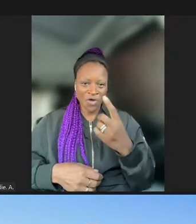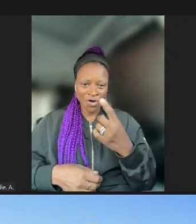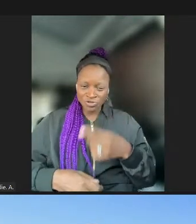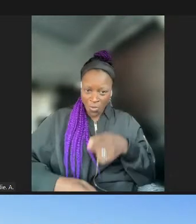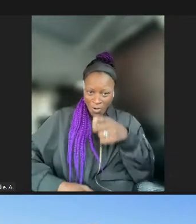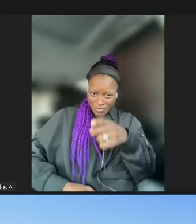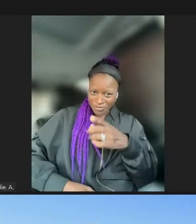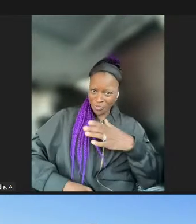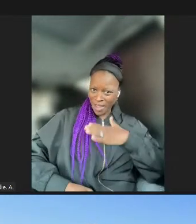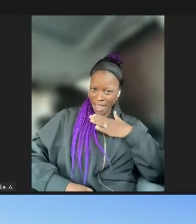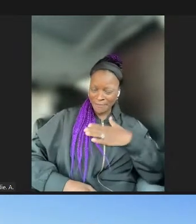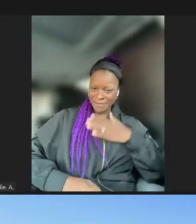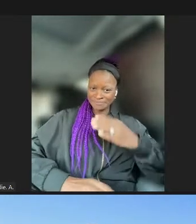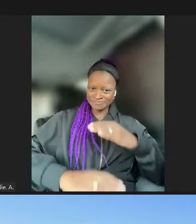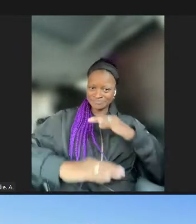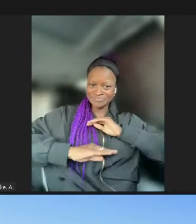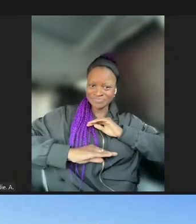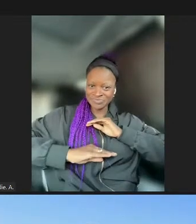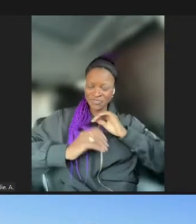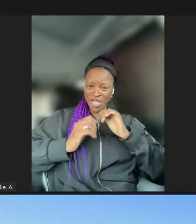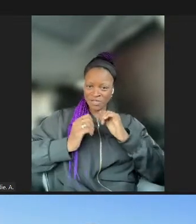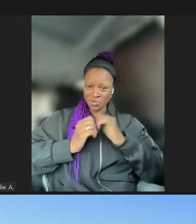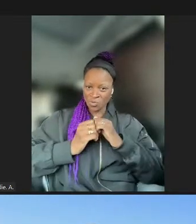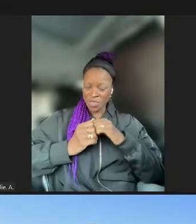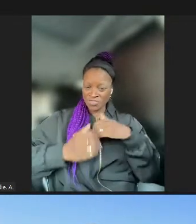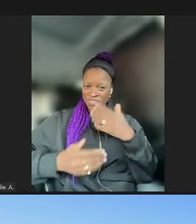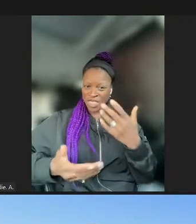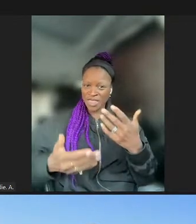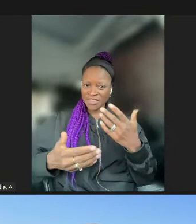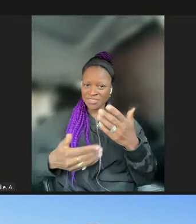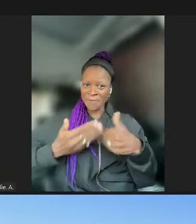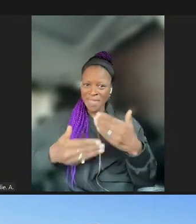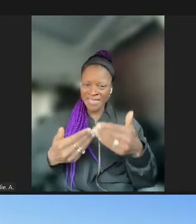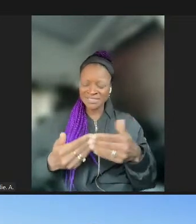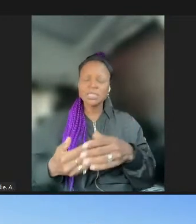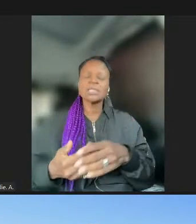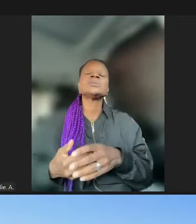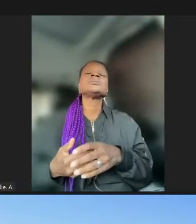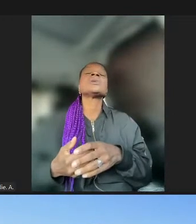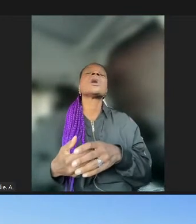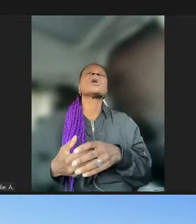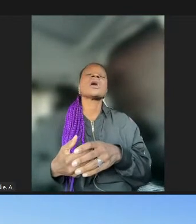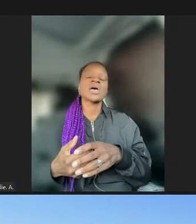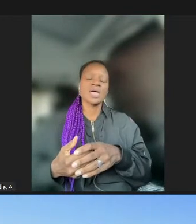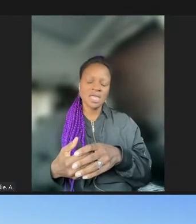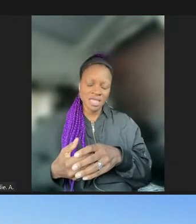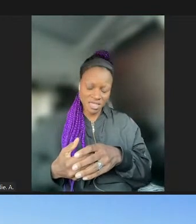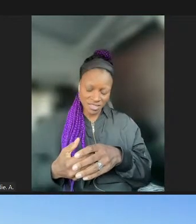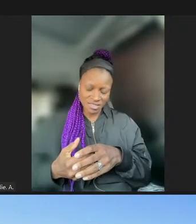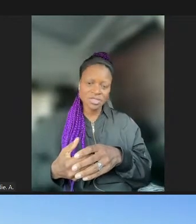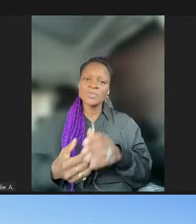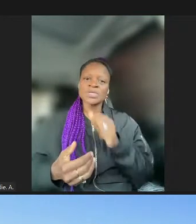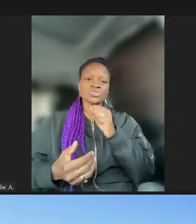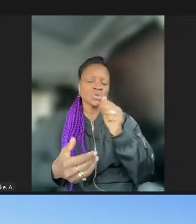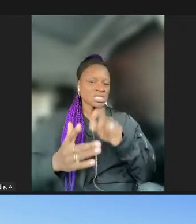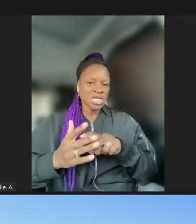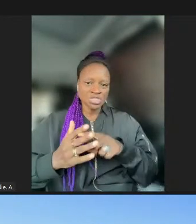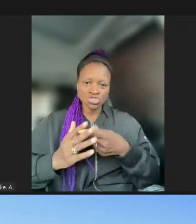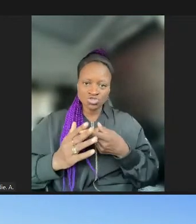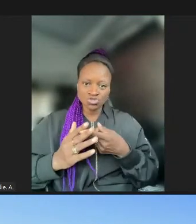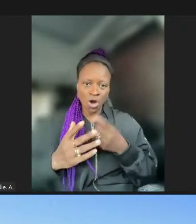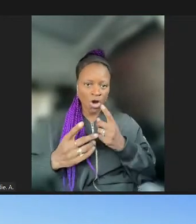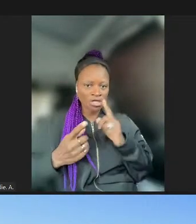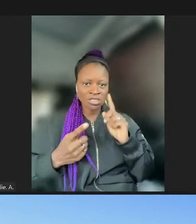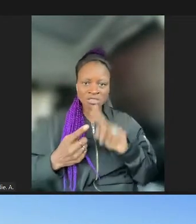el 1 de diciembre, que es ahora. ¿Estás contento de cómo van todas las cosas hasta ahorita? Sí, estamos muy contentos porque